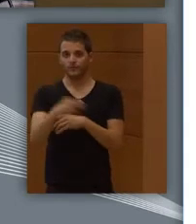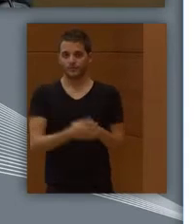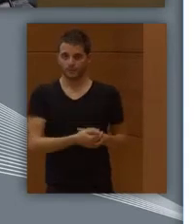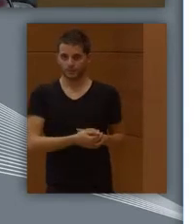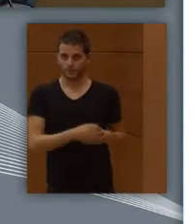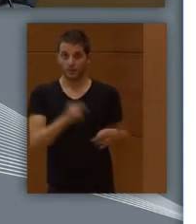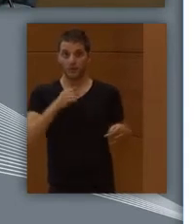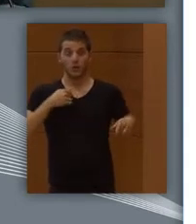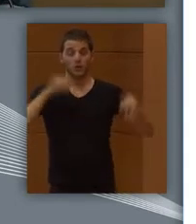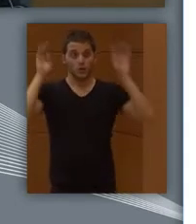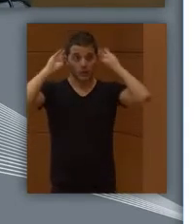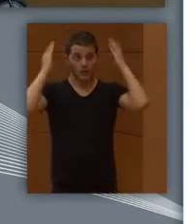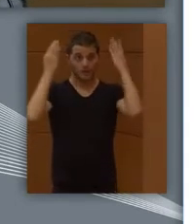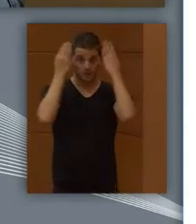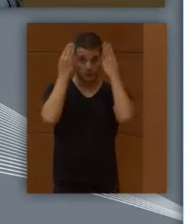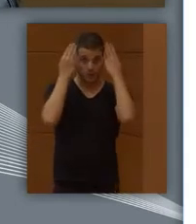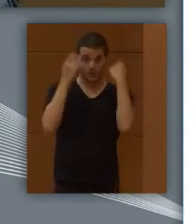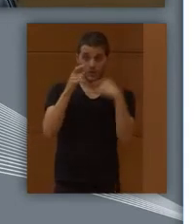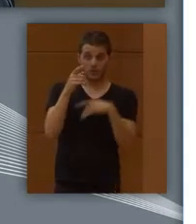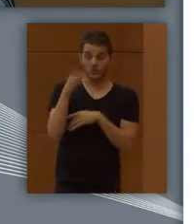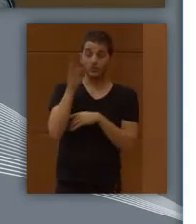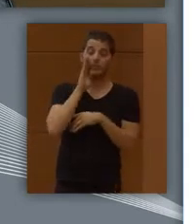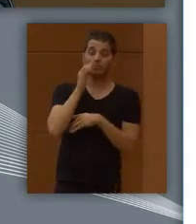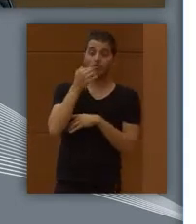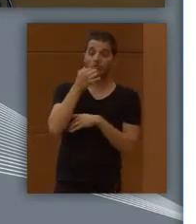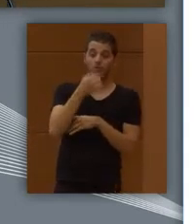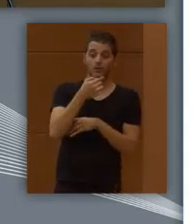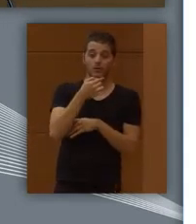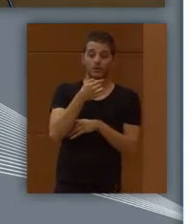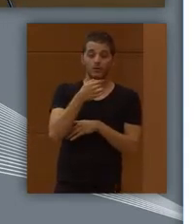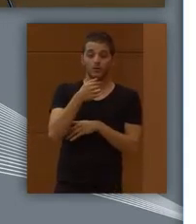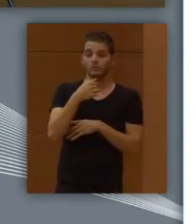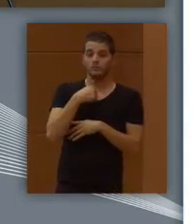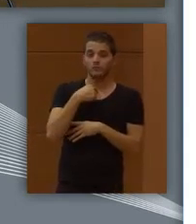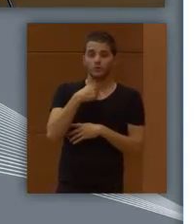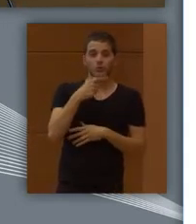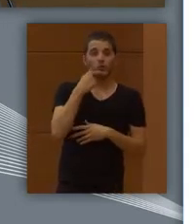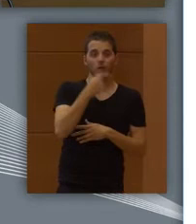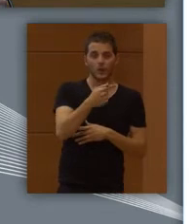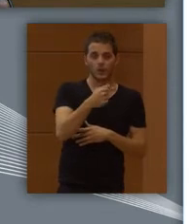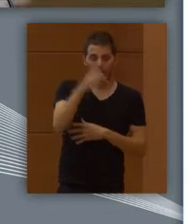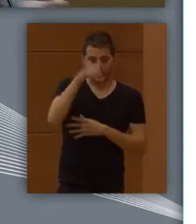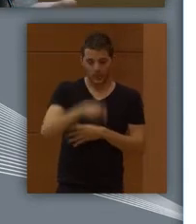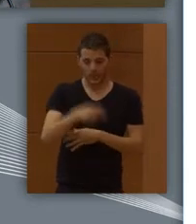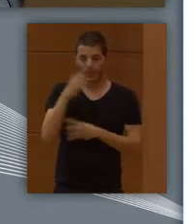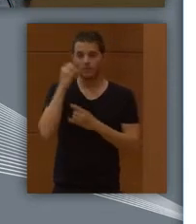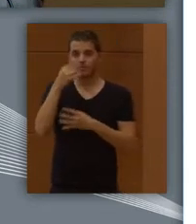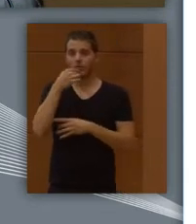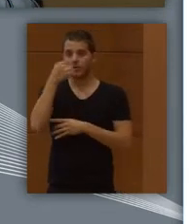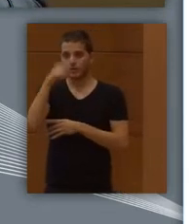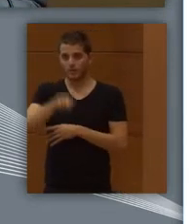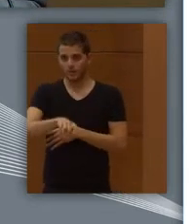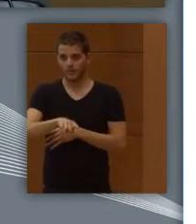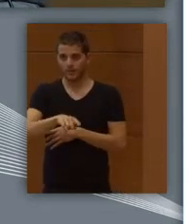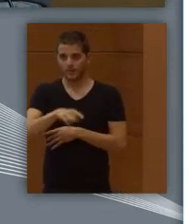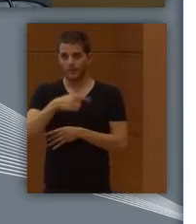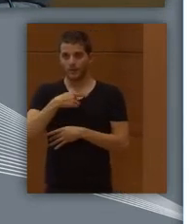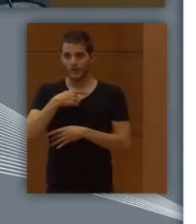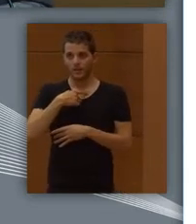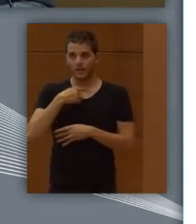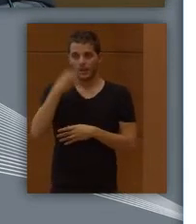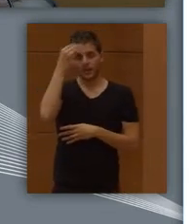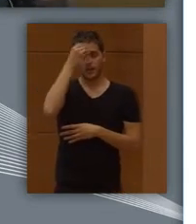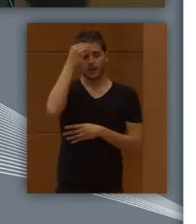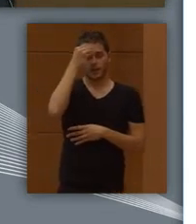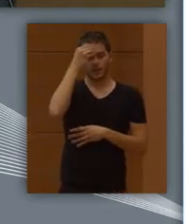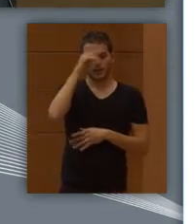planteé en el Congreso de Telecos y lo planteo también aquí. Es decir, la hipótesis, la tesis, ¿no?, de que tú lanzas